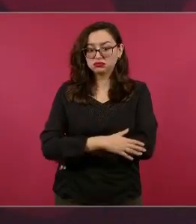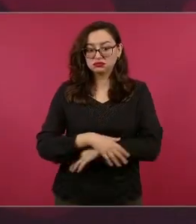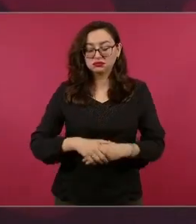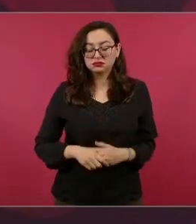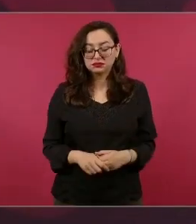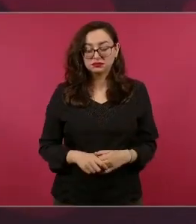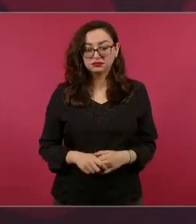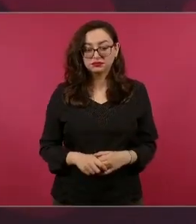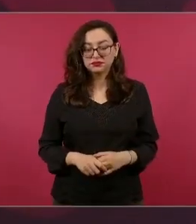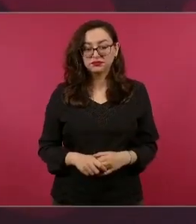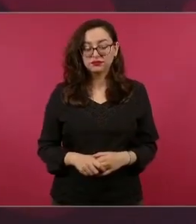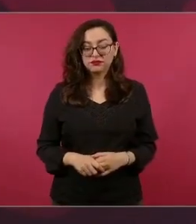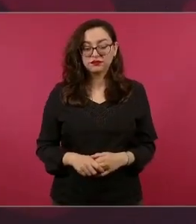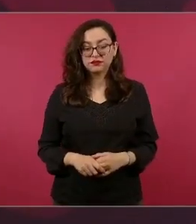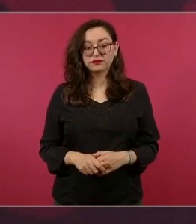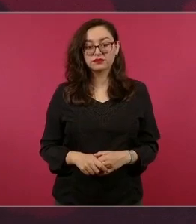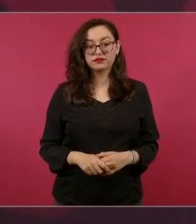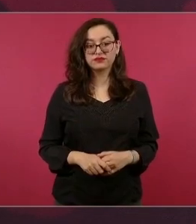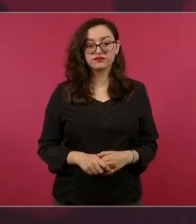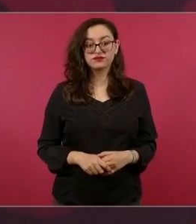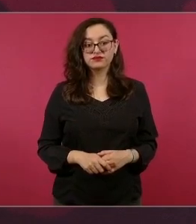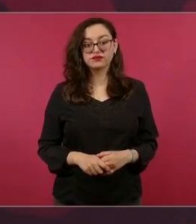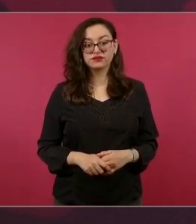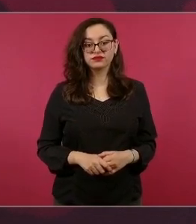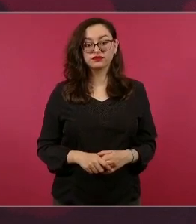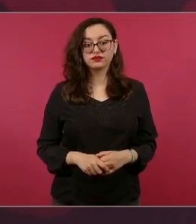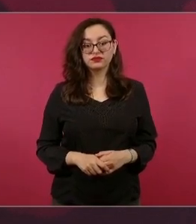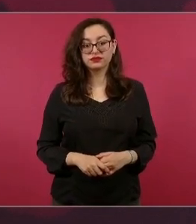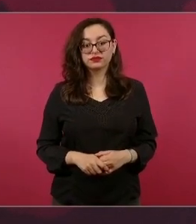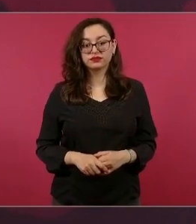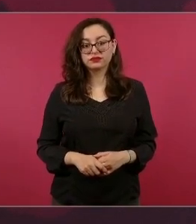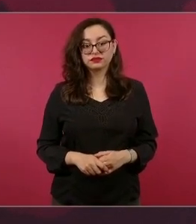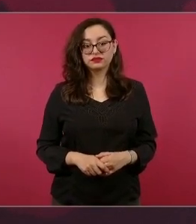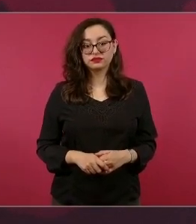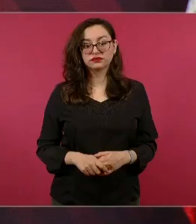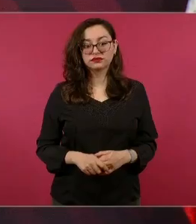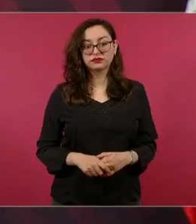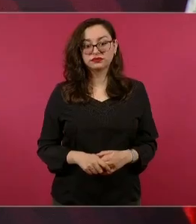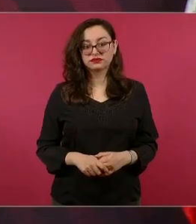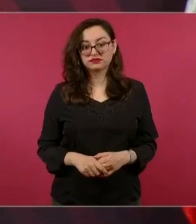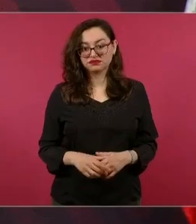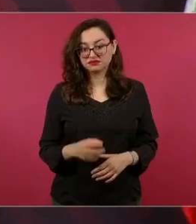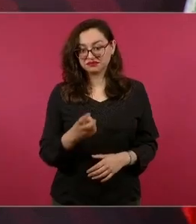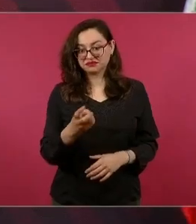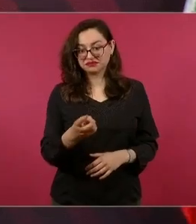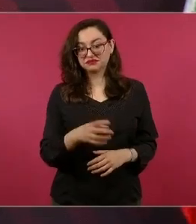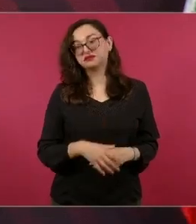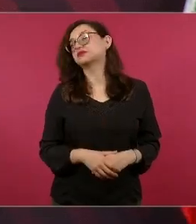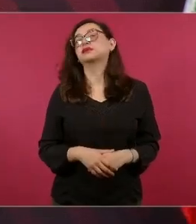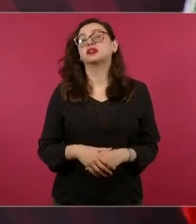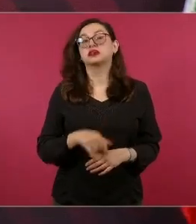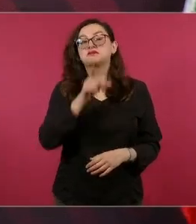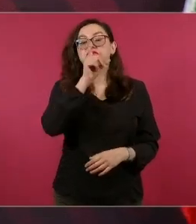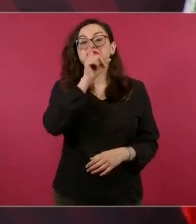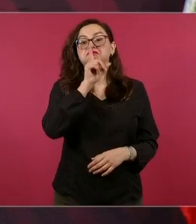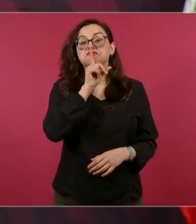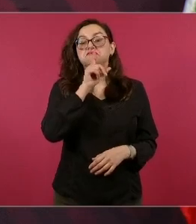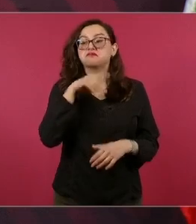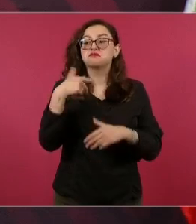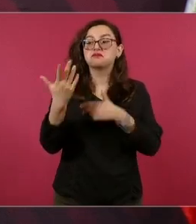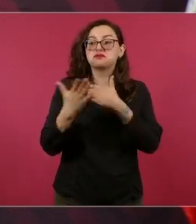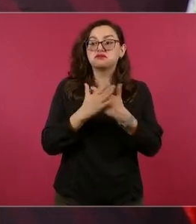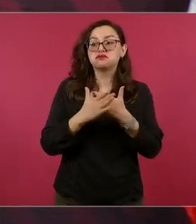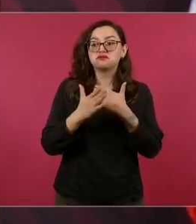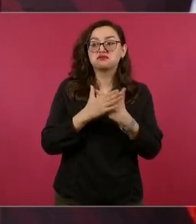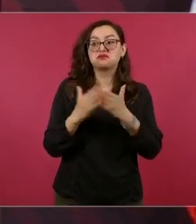Esto se va a eliminar la propiedad privada.